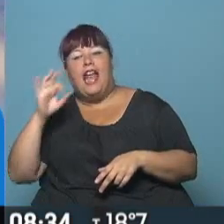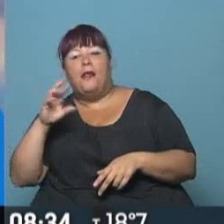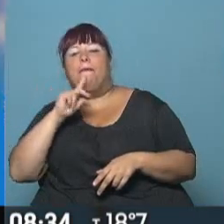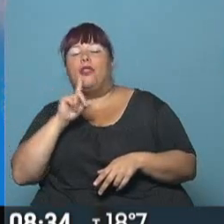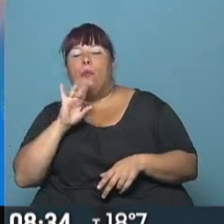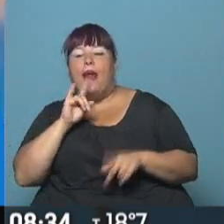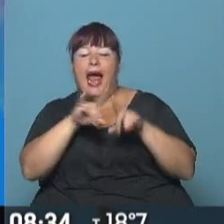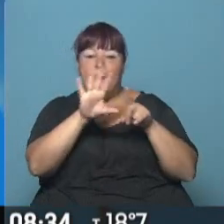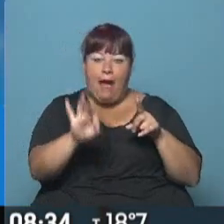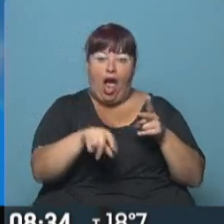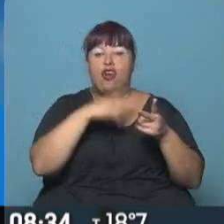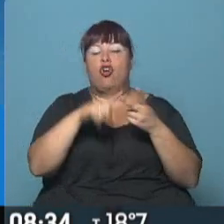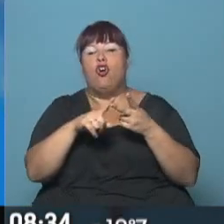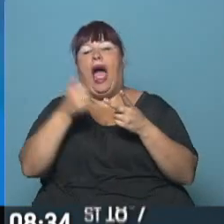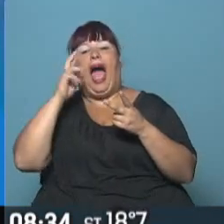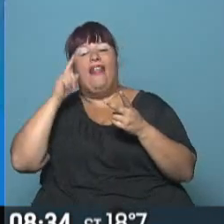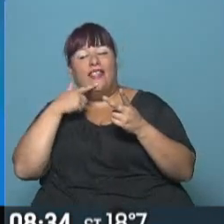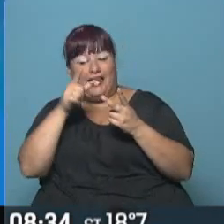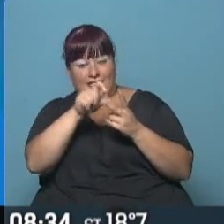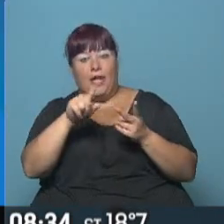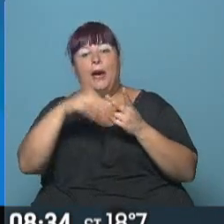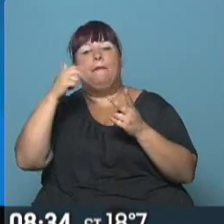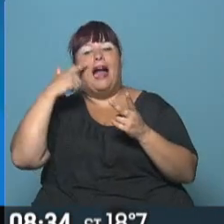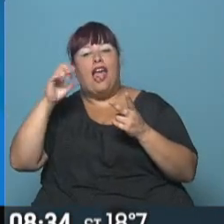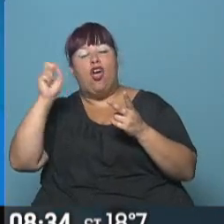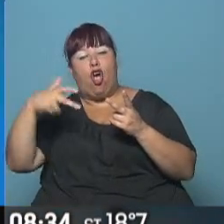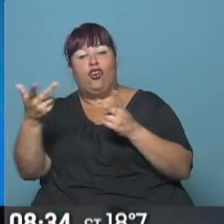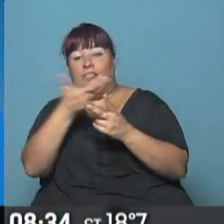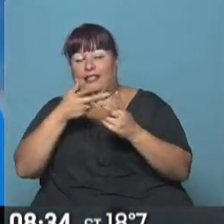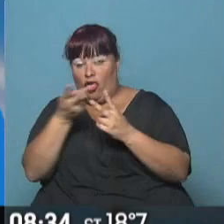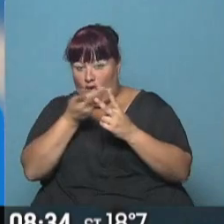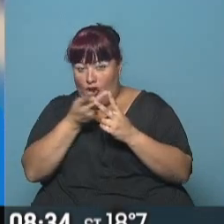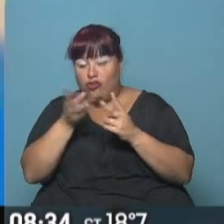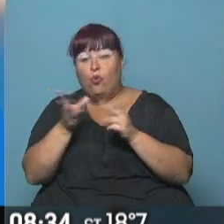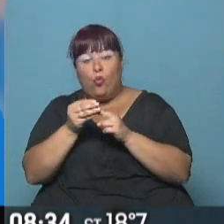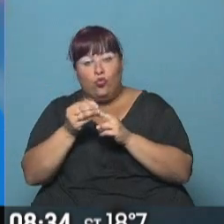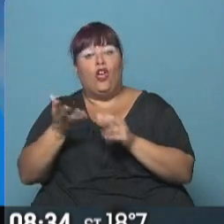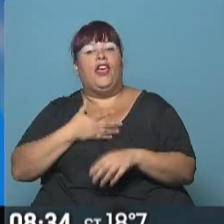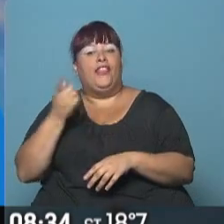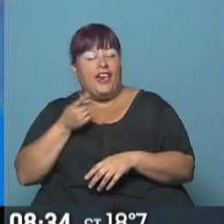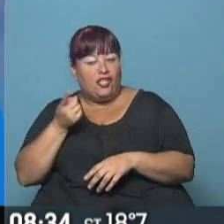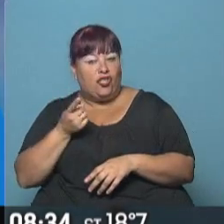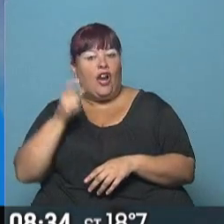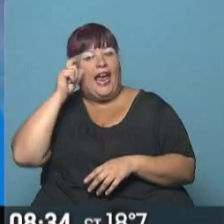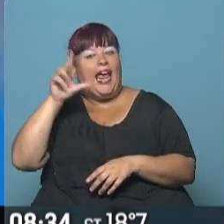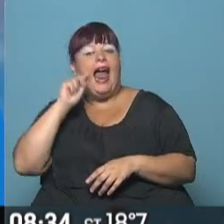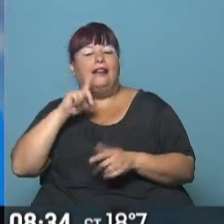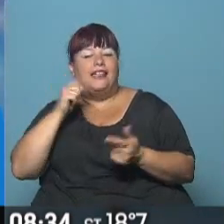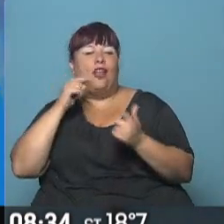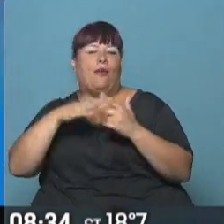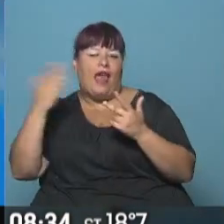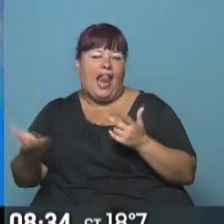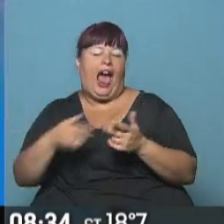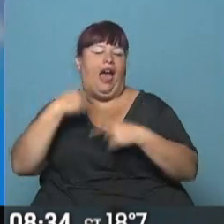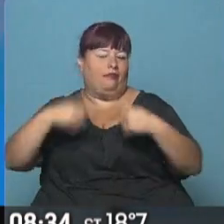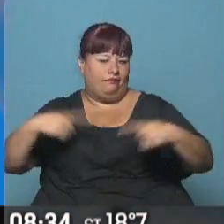Duprat, hermano y de Andrés Duprat, y Mariano Con, juntos Mariano Con y Andrés Duprat, directores de El Artista, El Hombre al lado, El